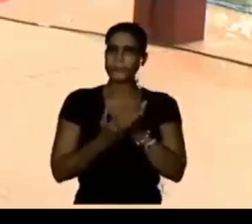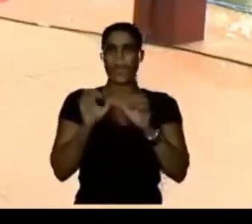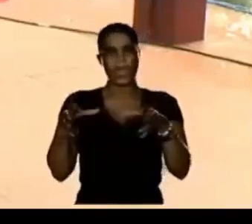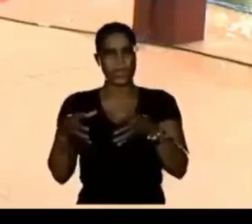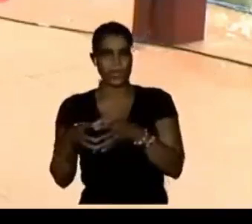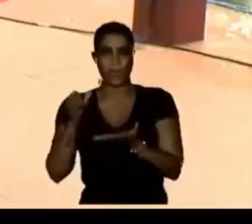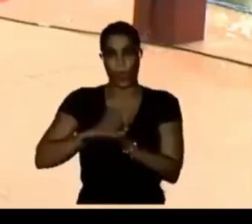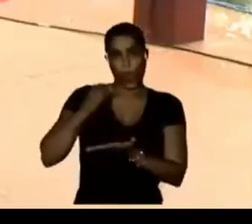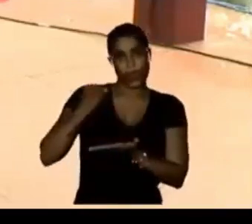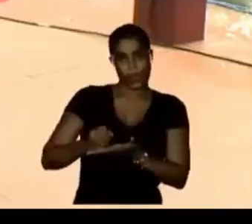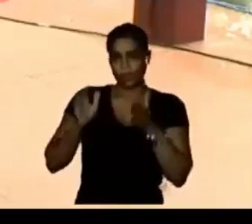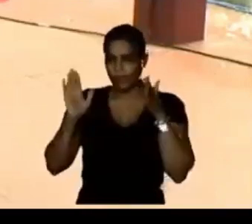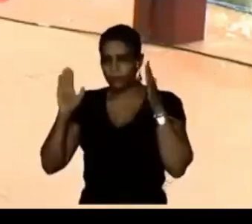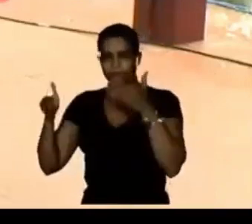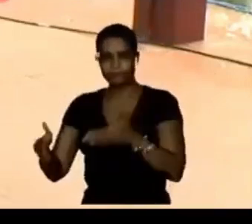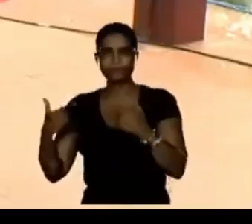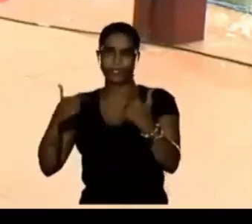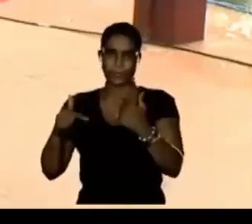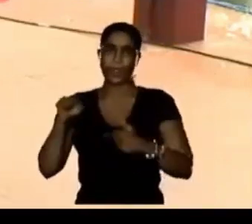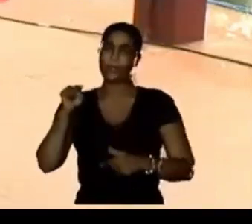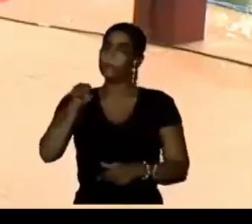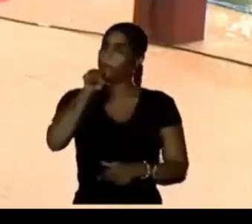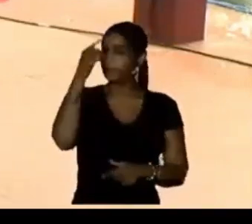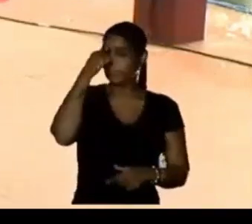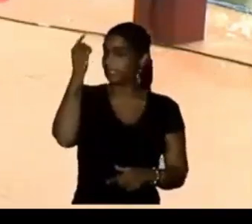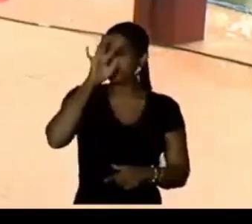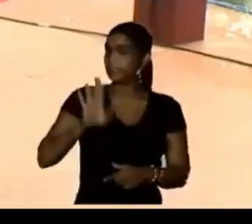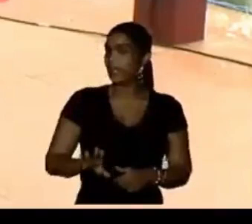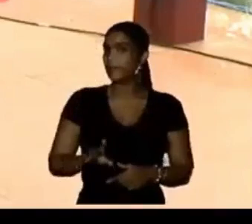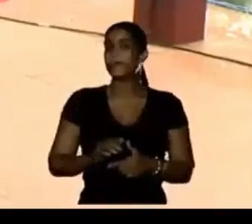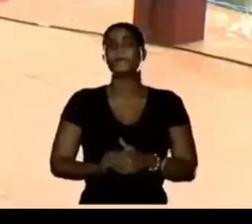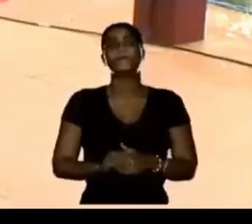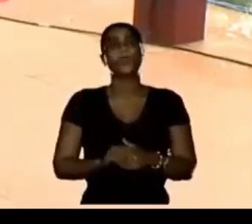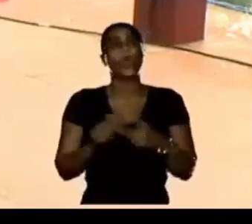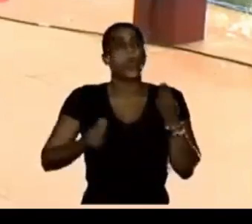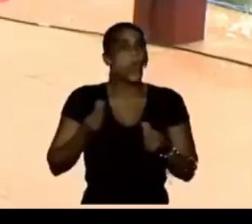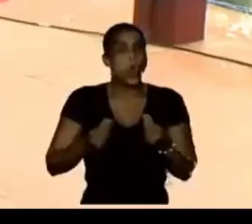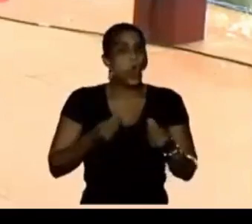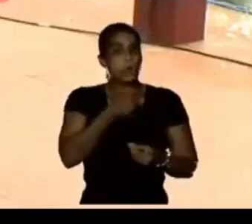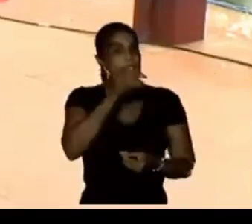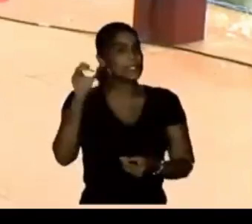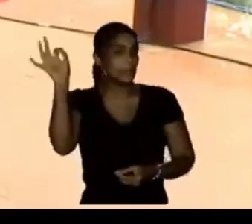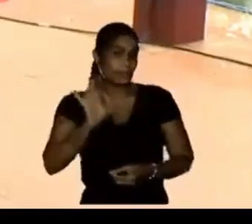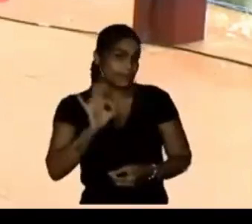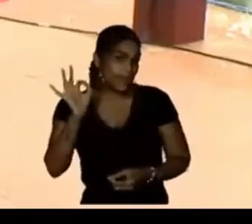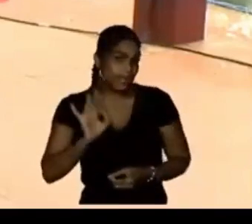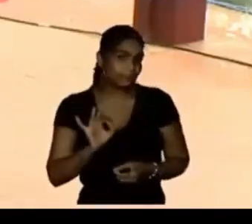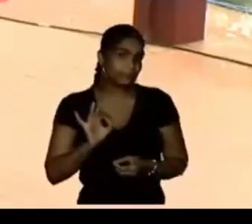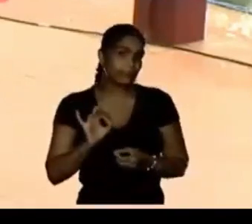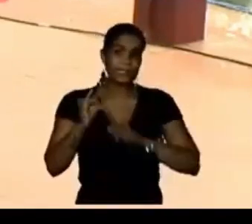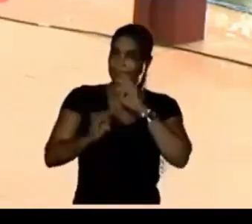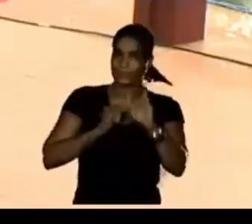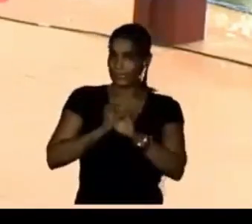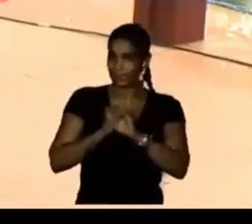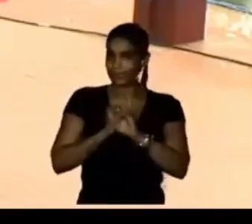contratamos un equipo exclusivo solo para trabajar eso. Y ustedes no se imaginan la locura que es hacer eso 100% digital.